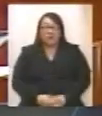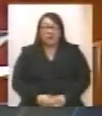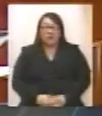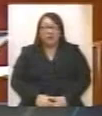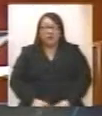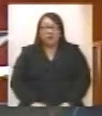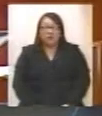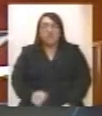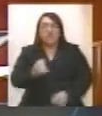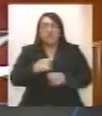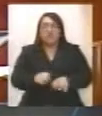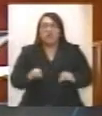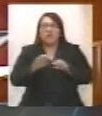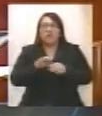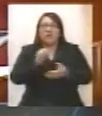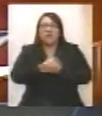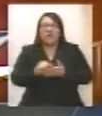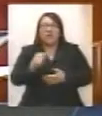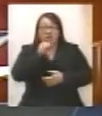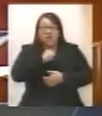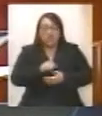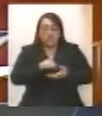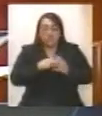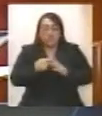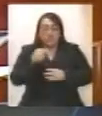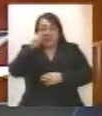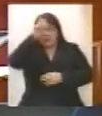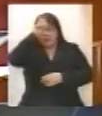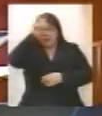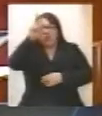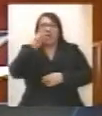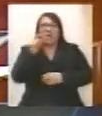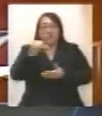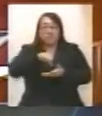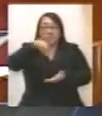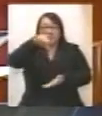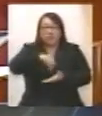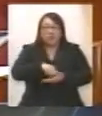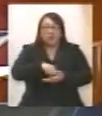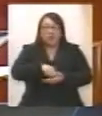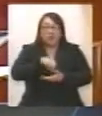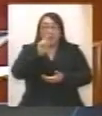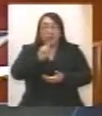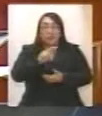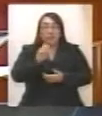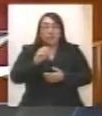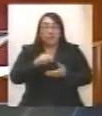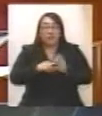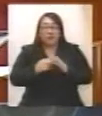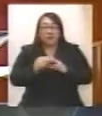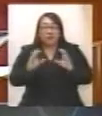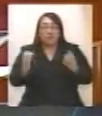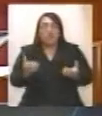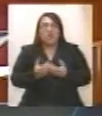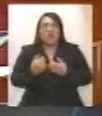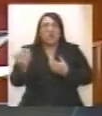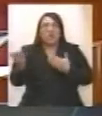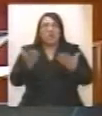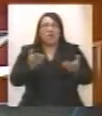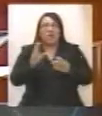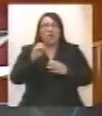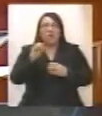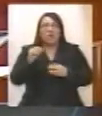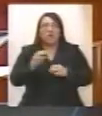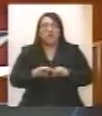Finalmente, es importante mencionar que en el mes de diciembre el Perú será sede de la vigésima conferencia de las partes de la